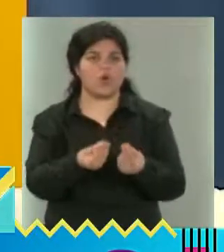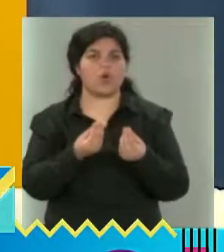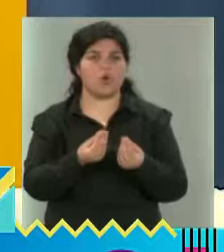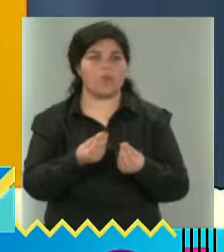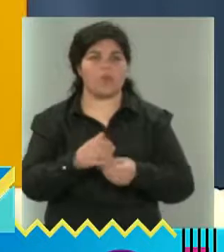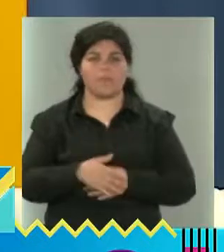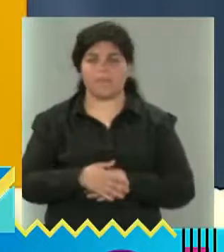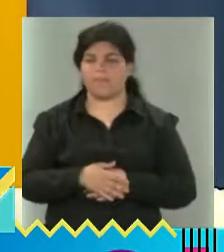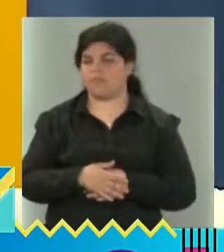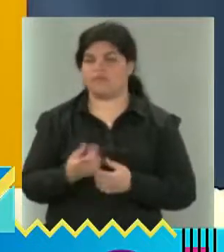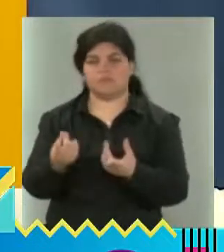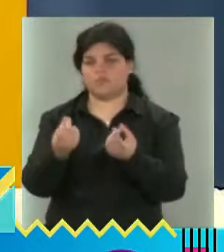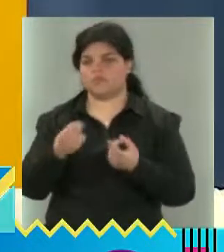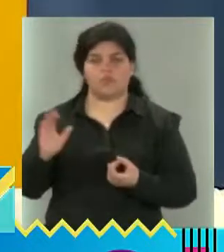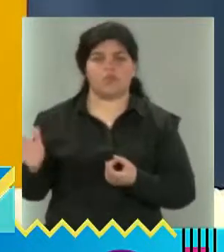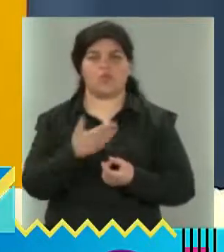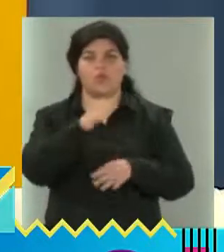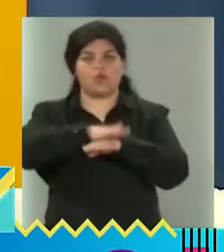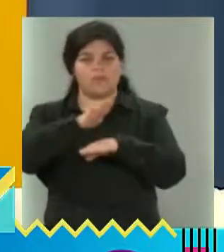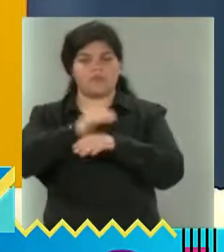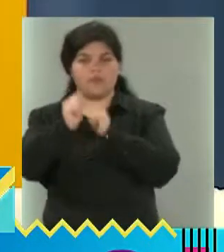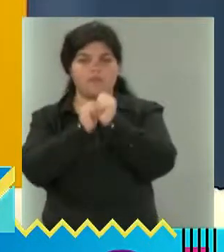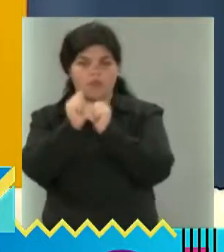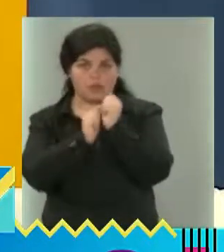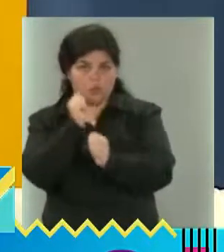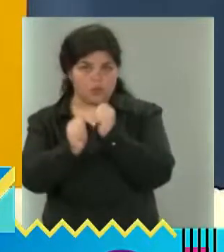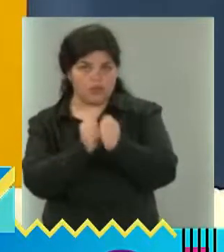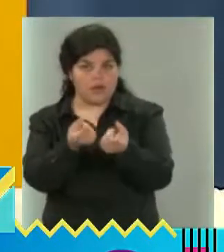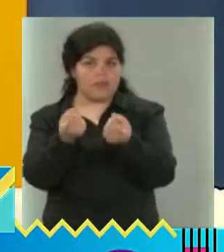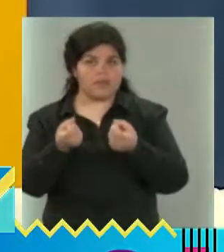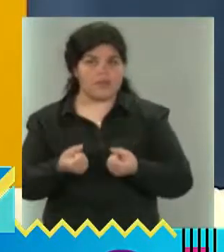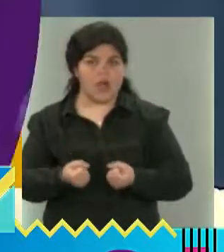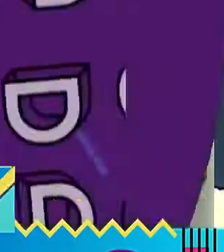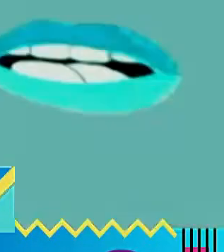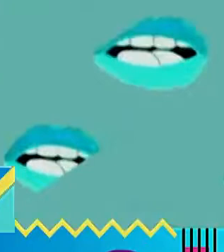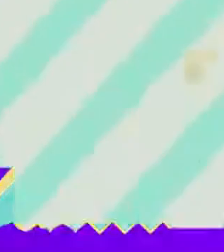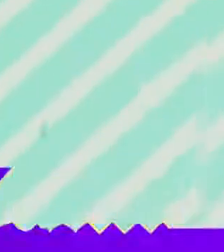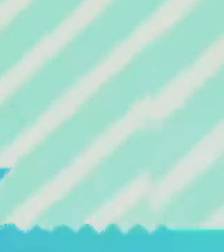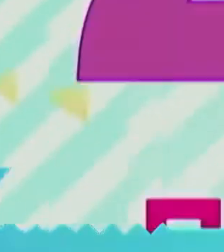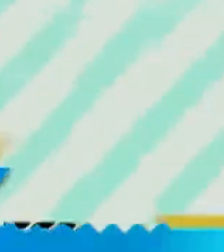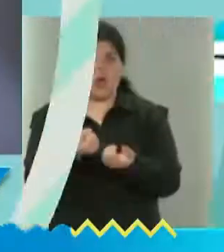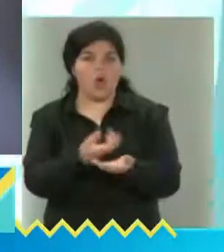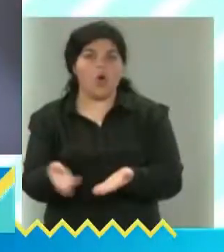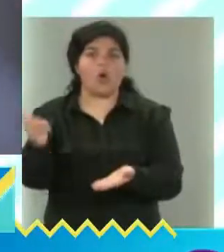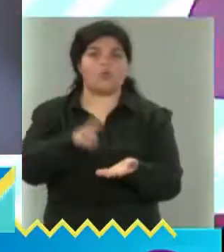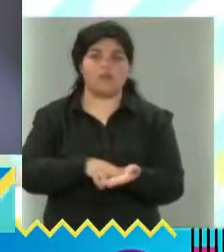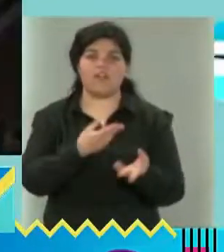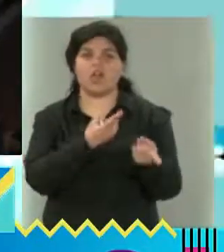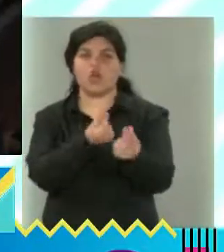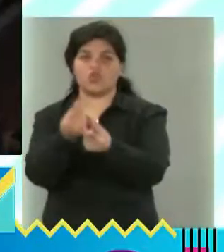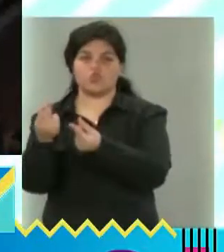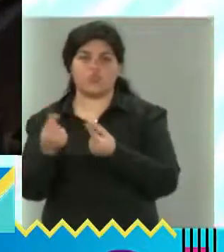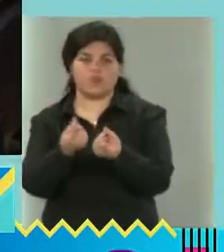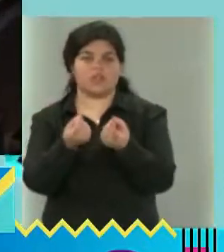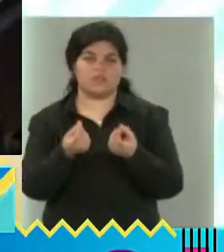que tenemos que hacer todos los integrantes de la industria para recuperar el consumo, porque es la única forma de mantener la sustentabilidad en el largo plazo de los pequeños y